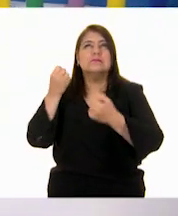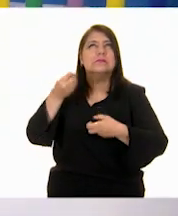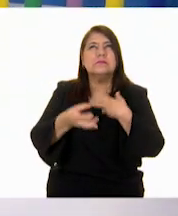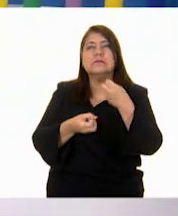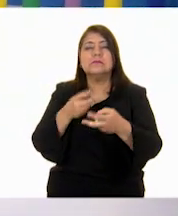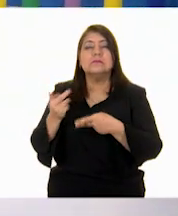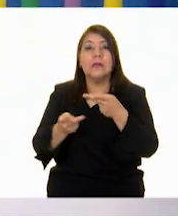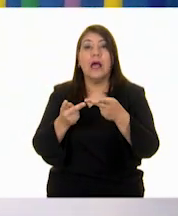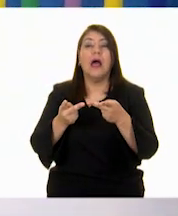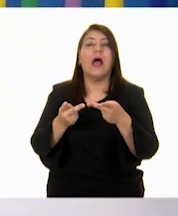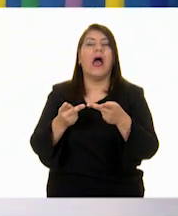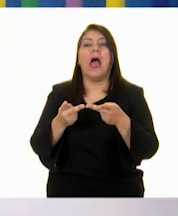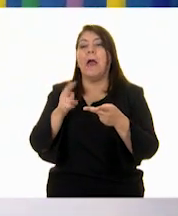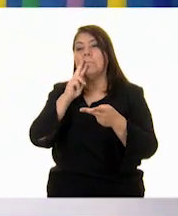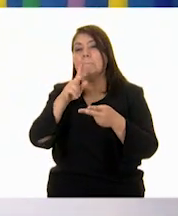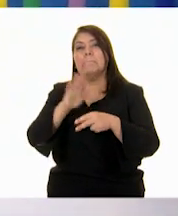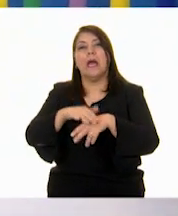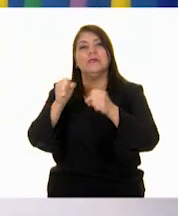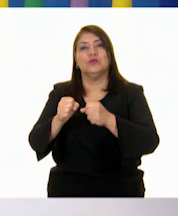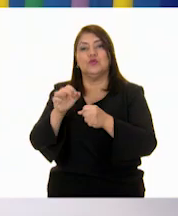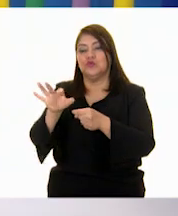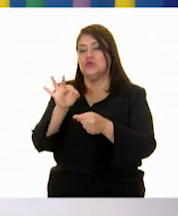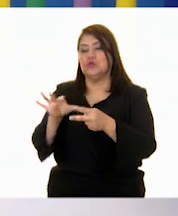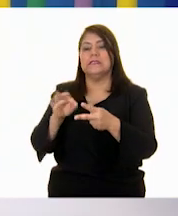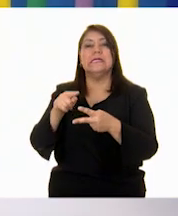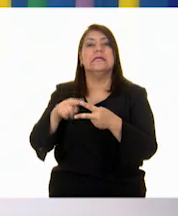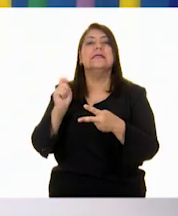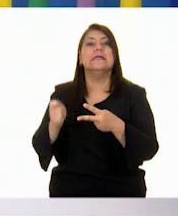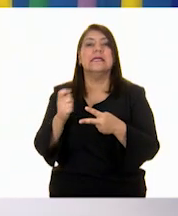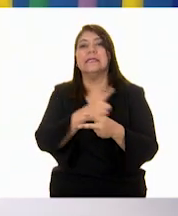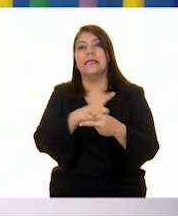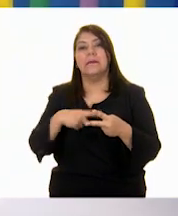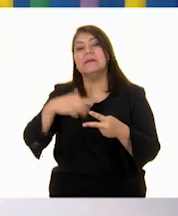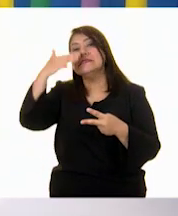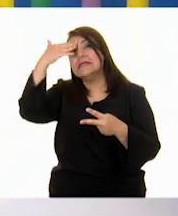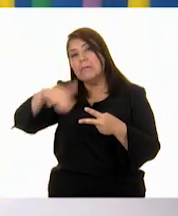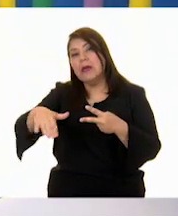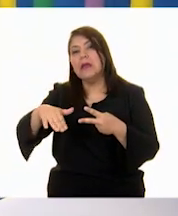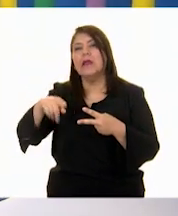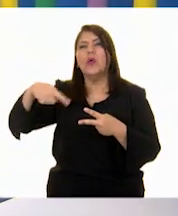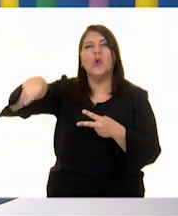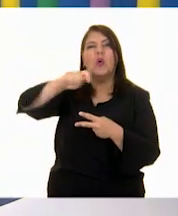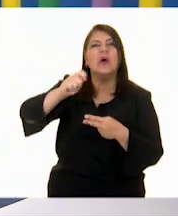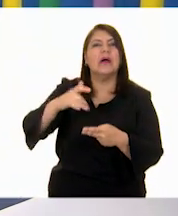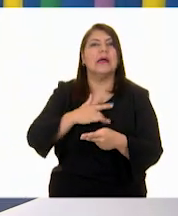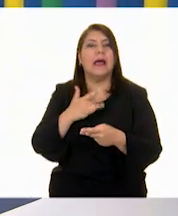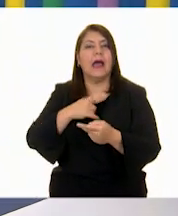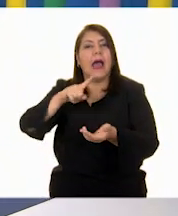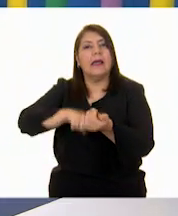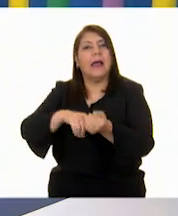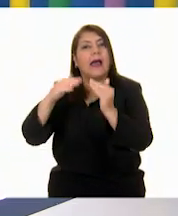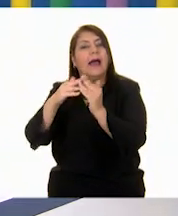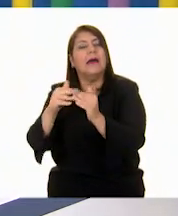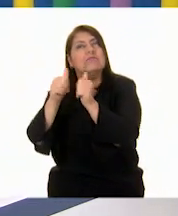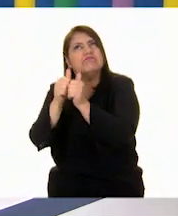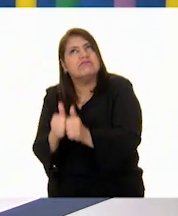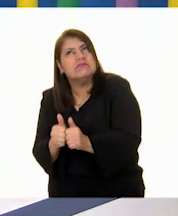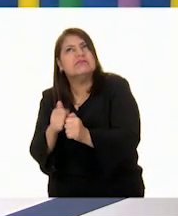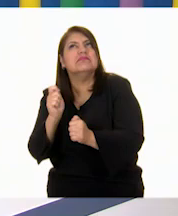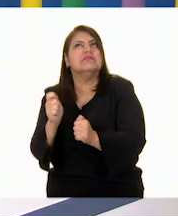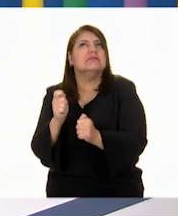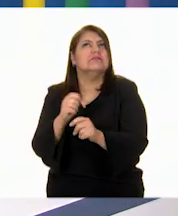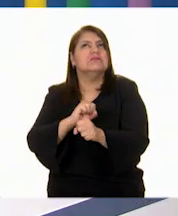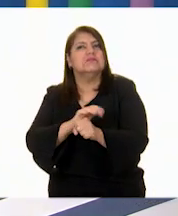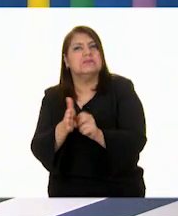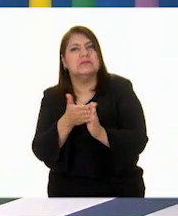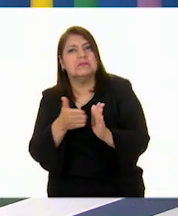que más nos interesaba de este aspecto de la vida de los estudiantes era saber cómo se han sentido en sus casas durante el confinamiento, en especial